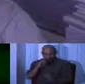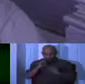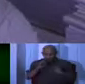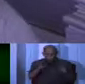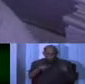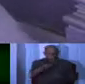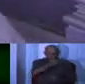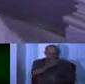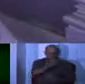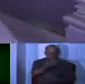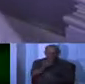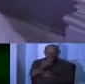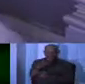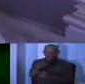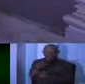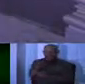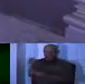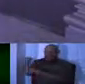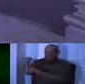them in the inn.